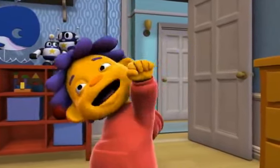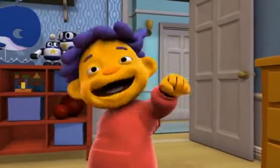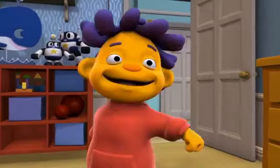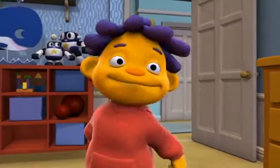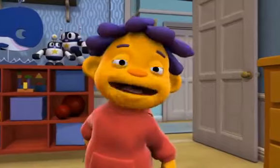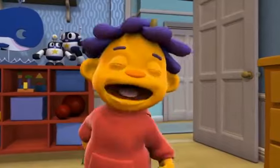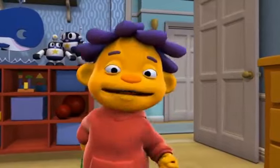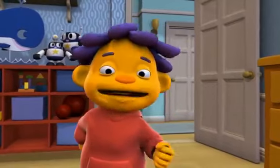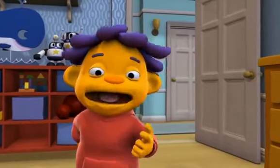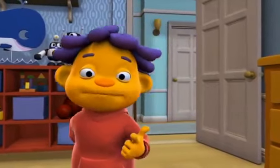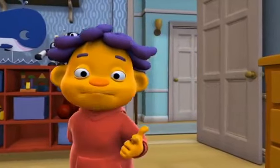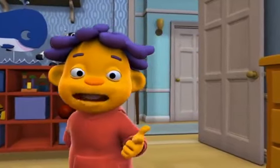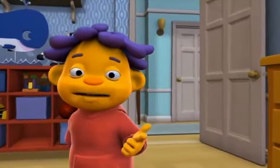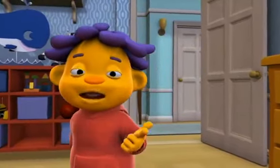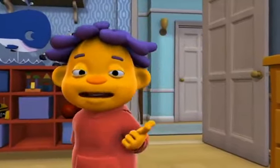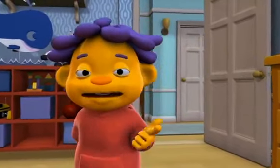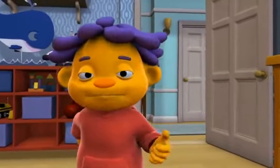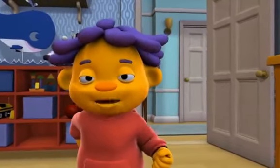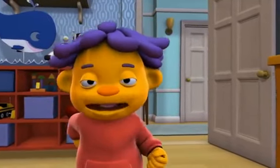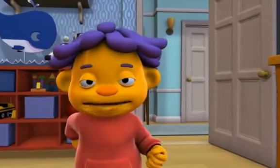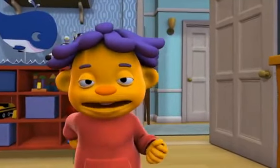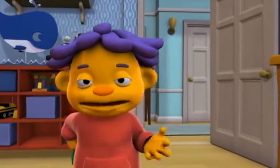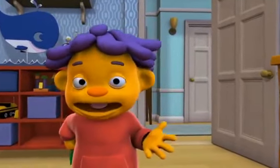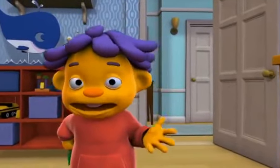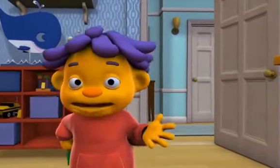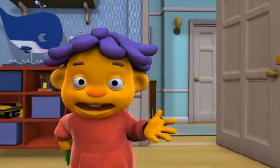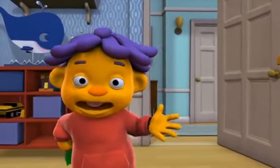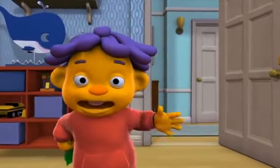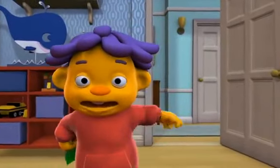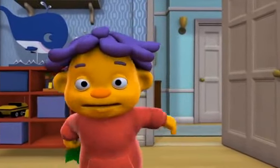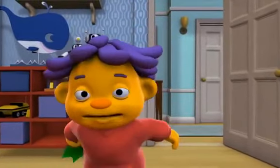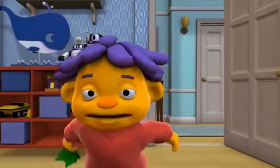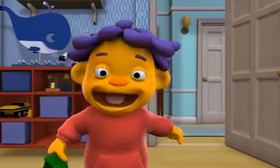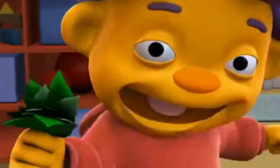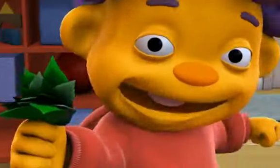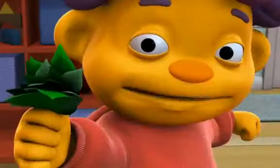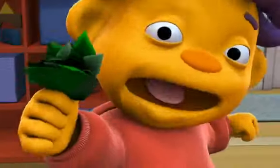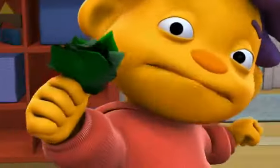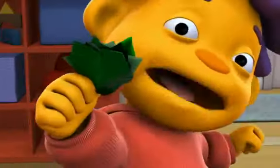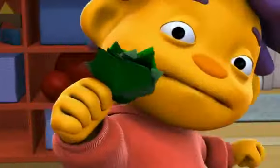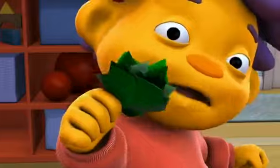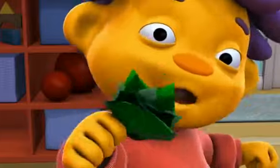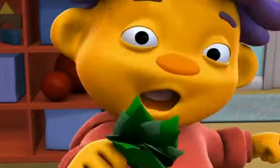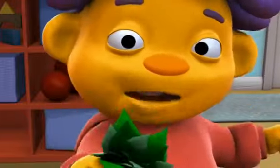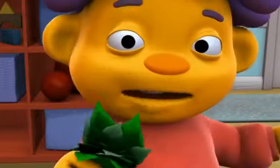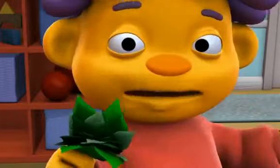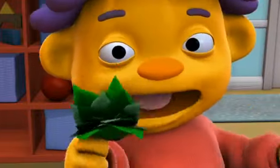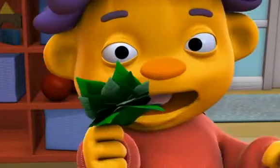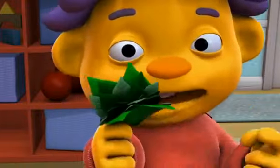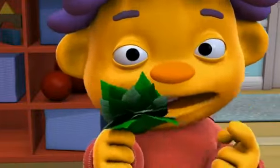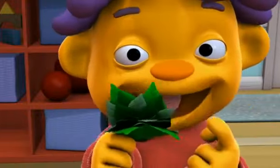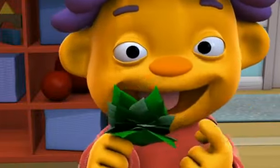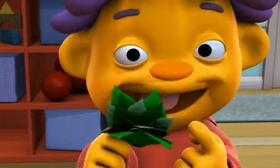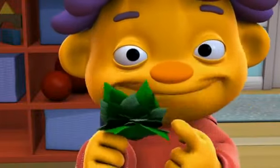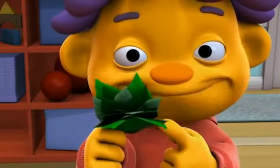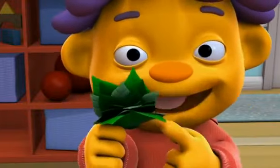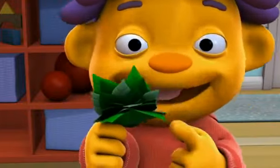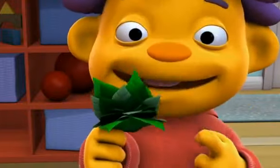es, papá. Pero yo me pregunto, ¿por qué papá cortó esto de las flores?